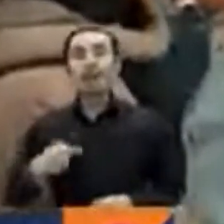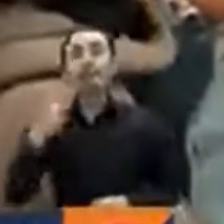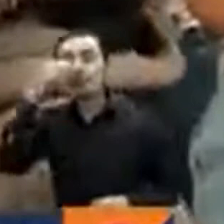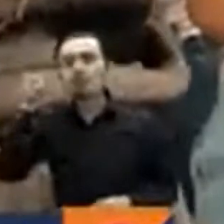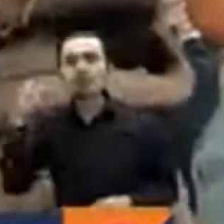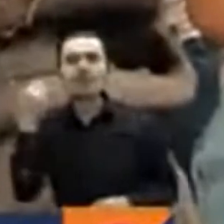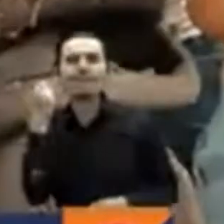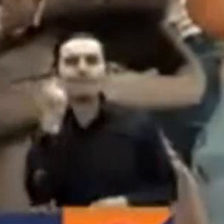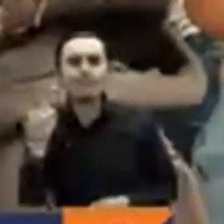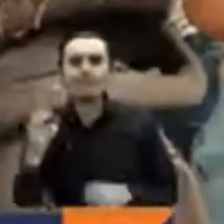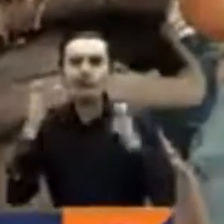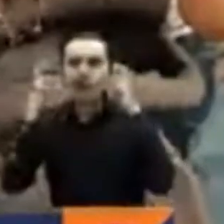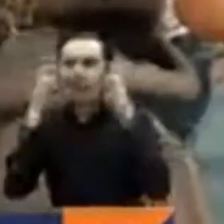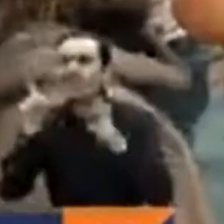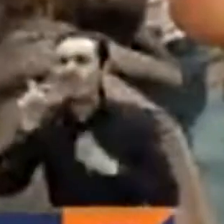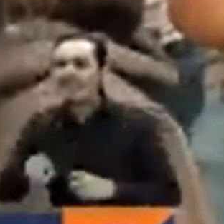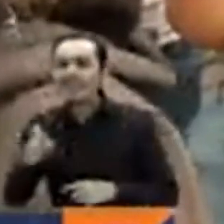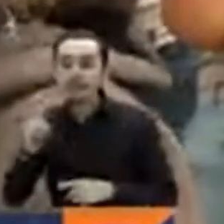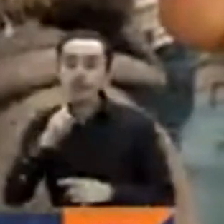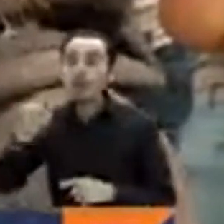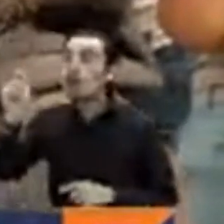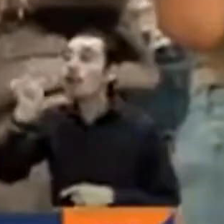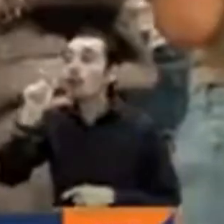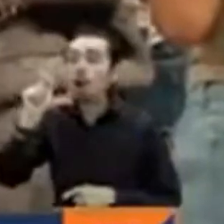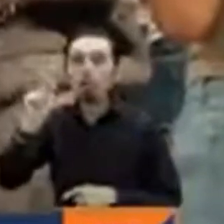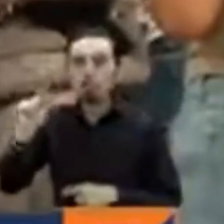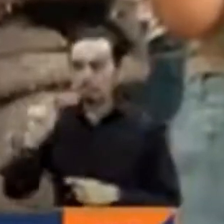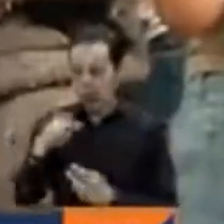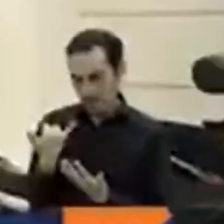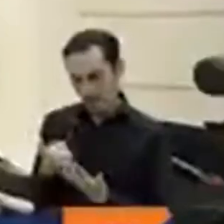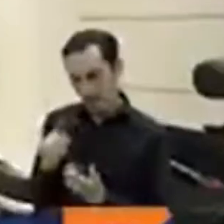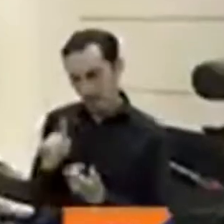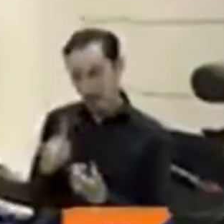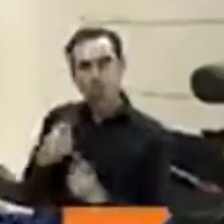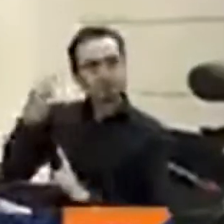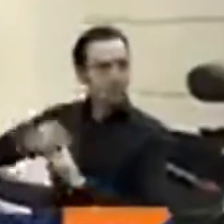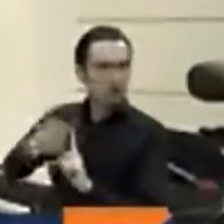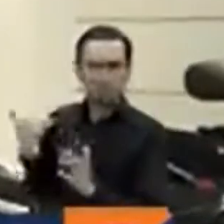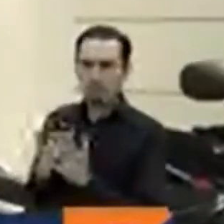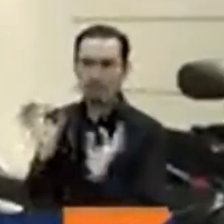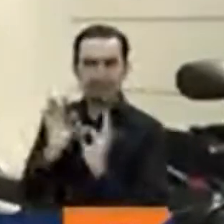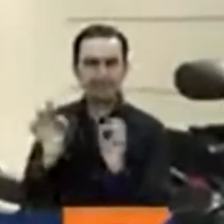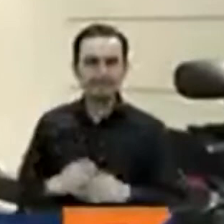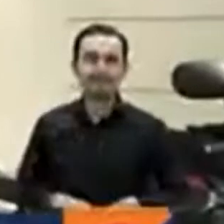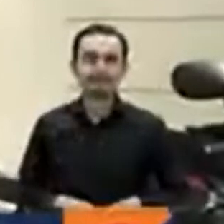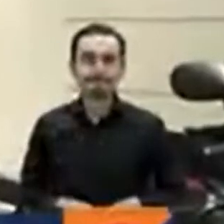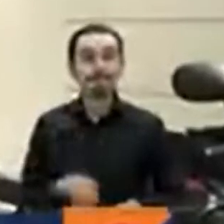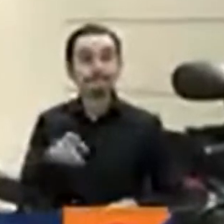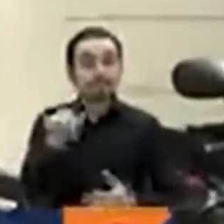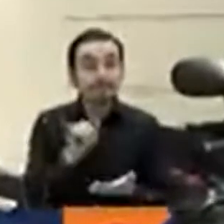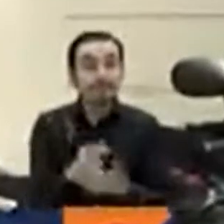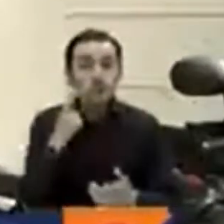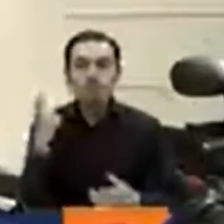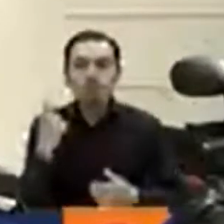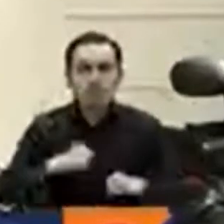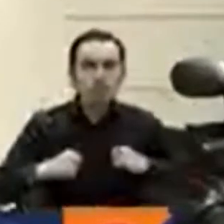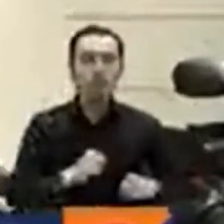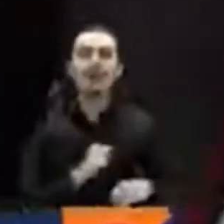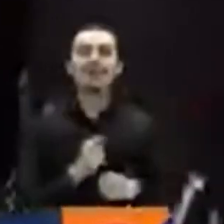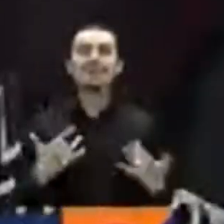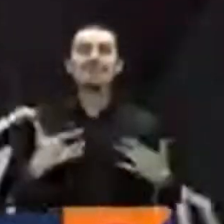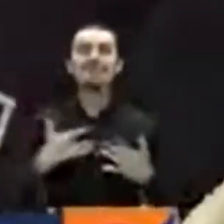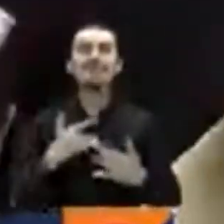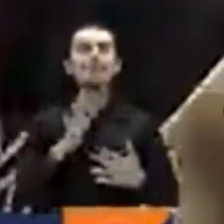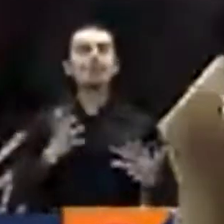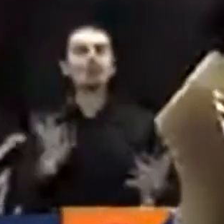requiere de esas gotas, pero ya lleva casi 1 mes. Ante esto se buscará entablar un diálogo con el Ministerio de